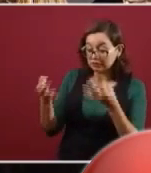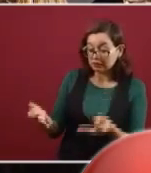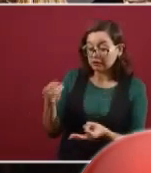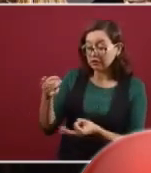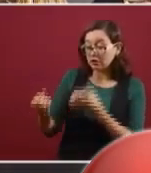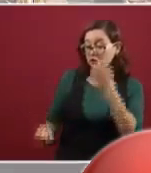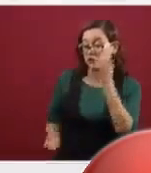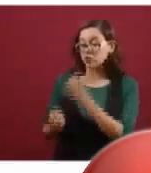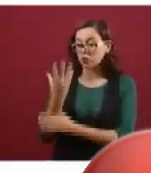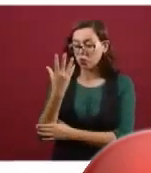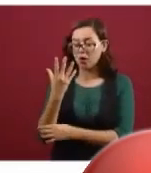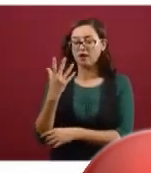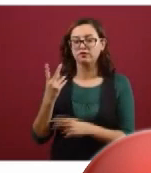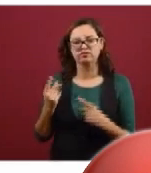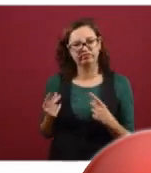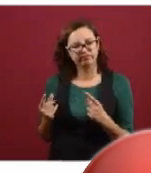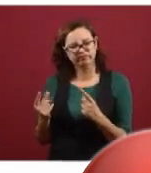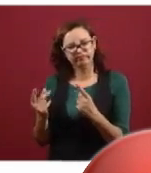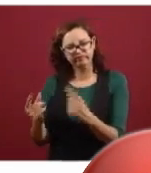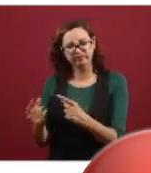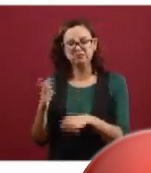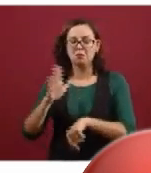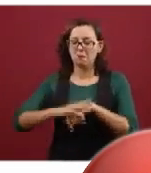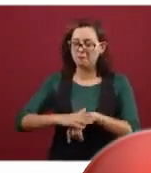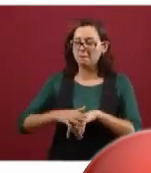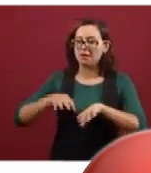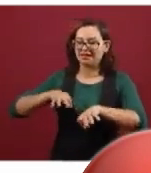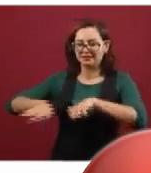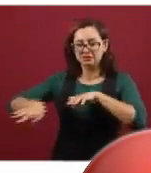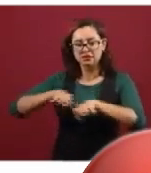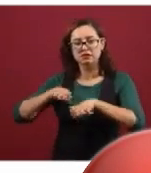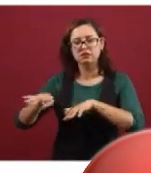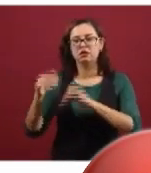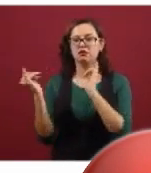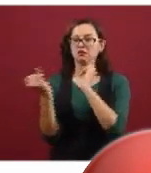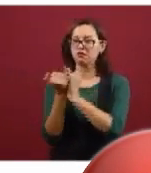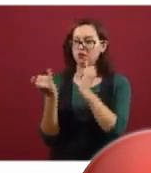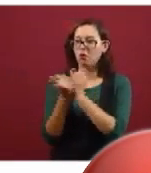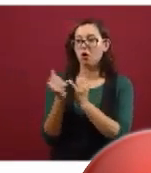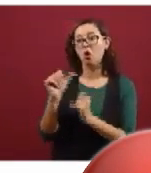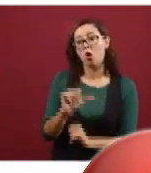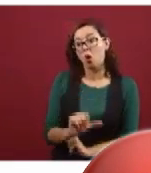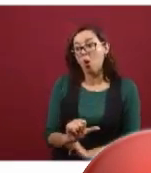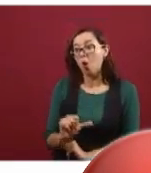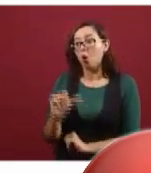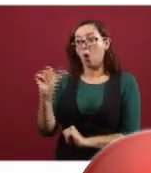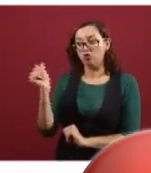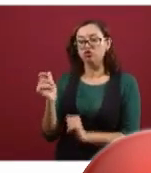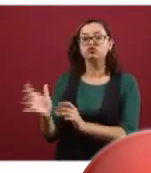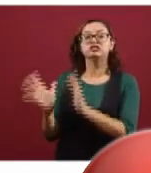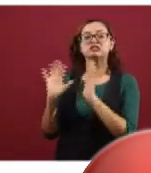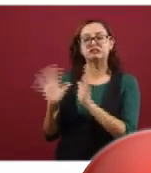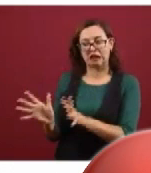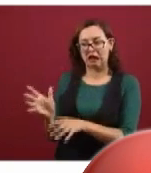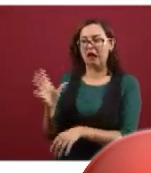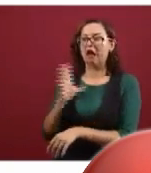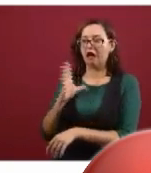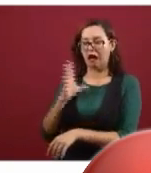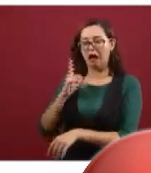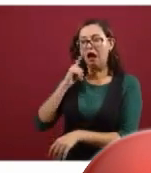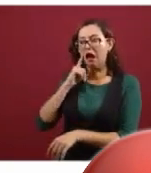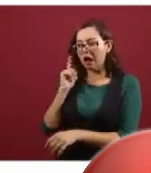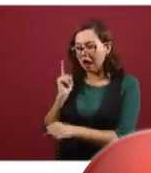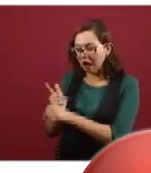como incrementar la actividad de desarrollo en campos en explotación, tanto con